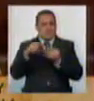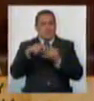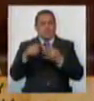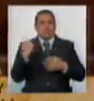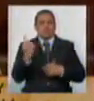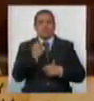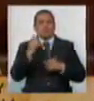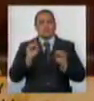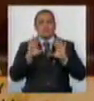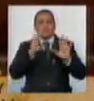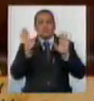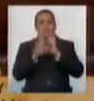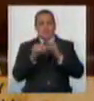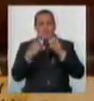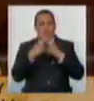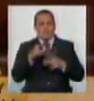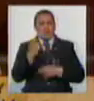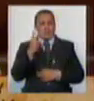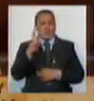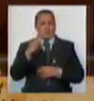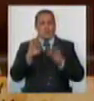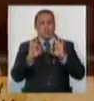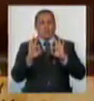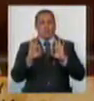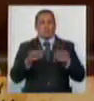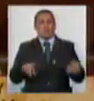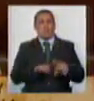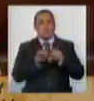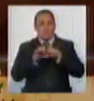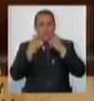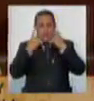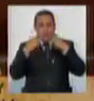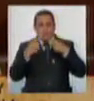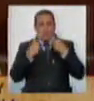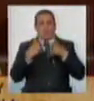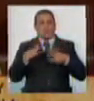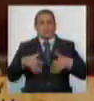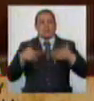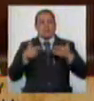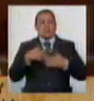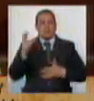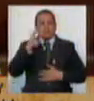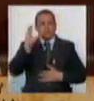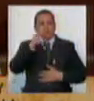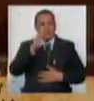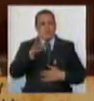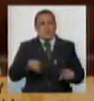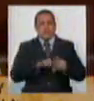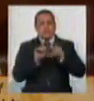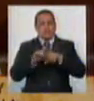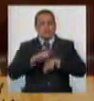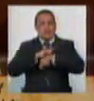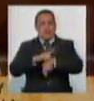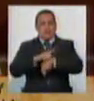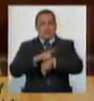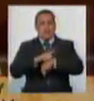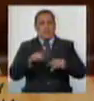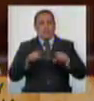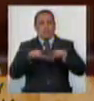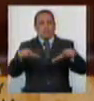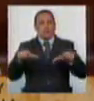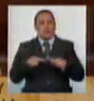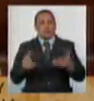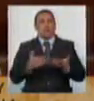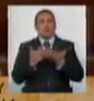solo en caso de flagrancia delictiva. Con esta medida se podrá ubicar de manera inmediata el lugar